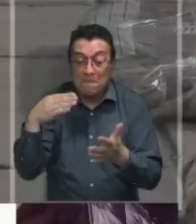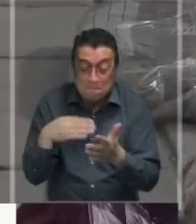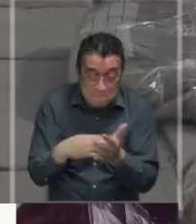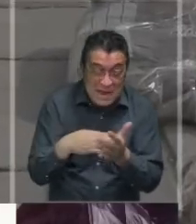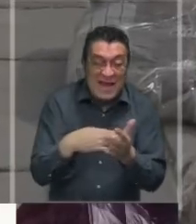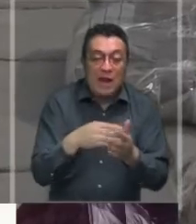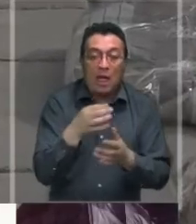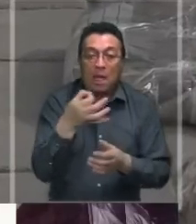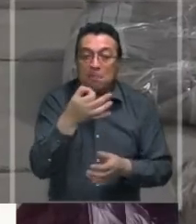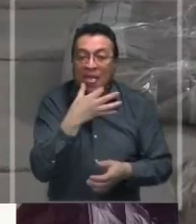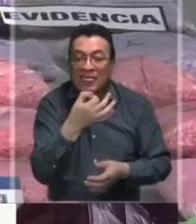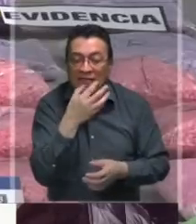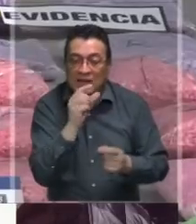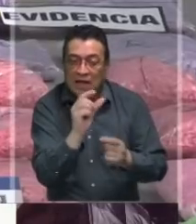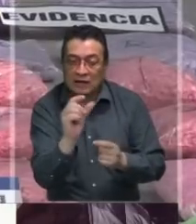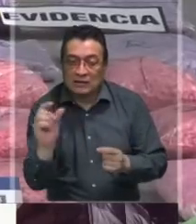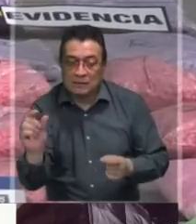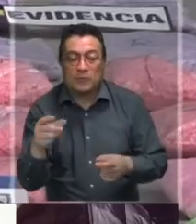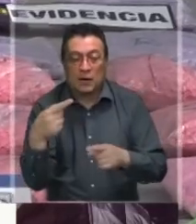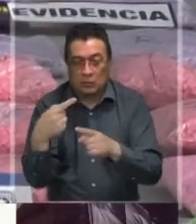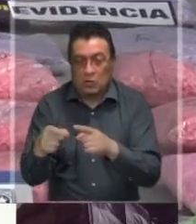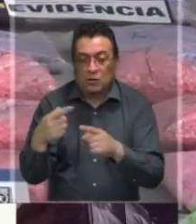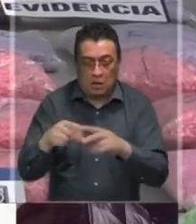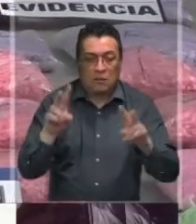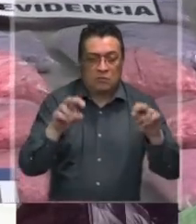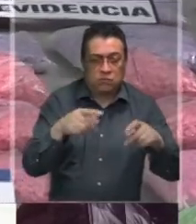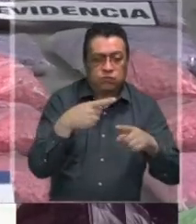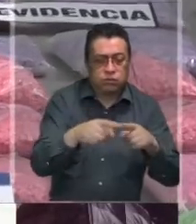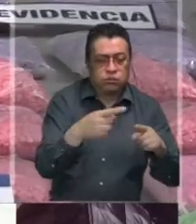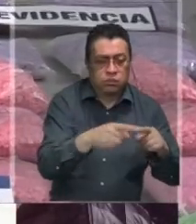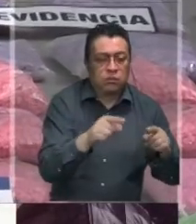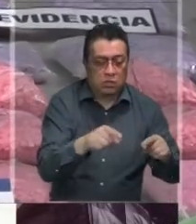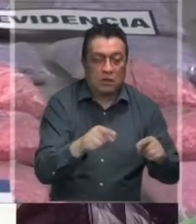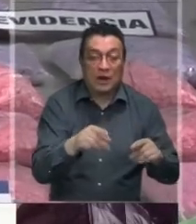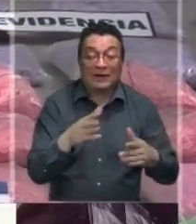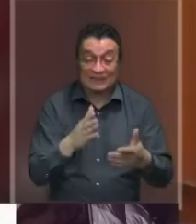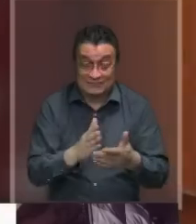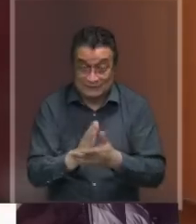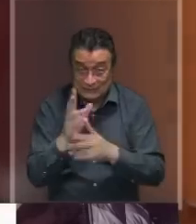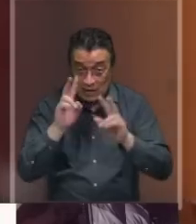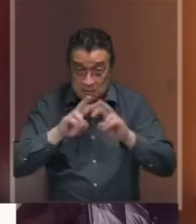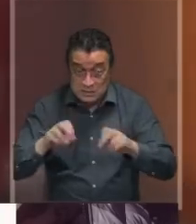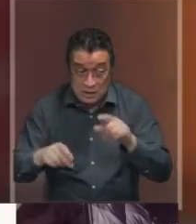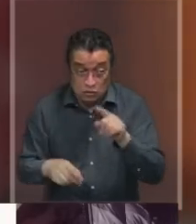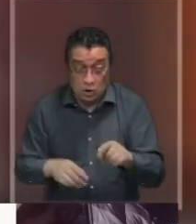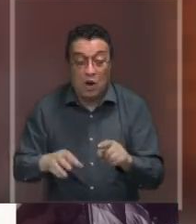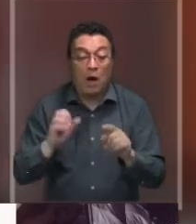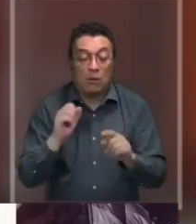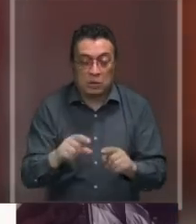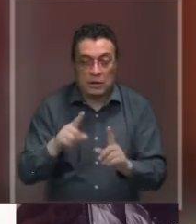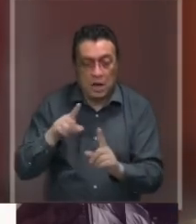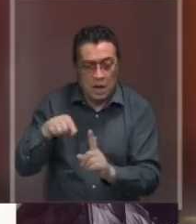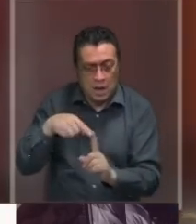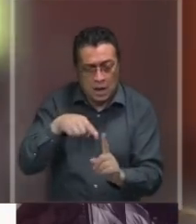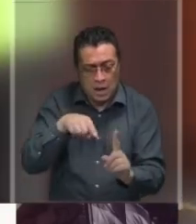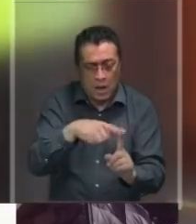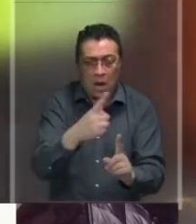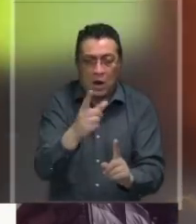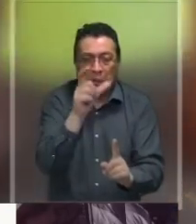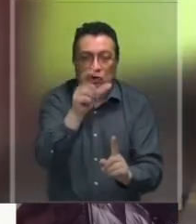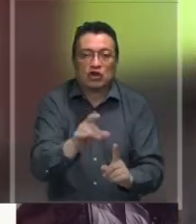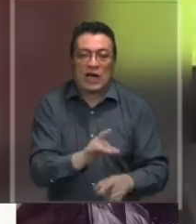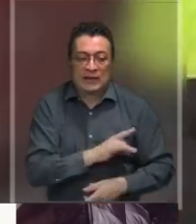474.322 pastillas decomisadas en distintas diligencias. A partir de esta investigación, se pudo seguir la pista de una persona en